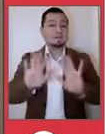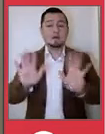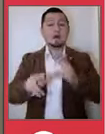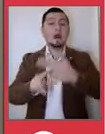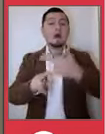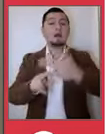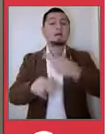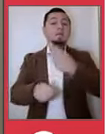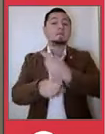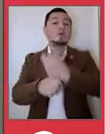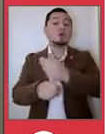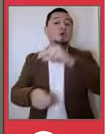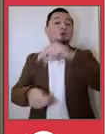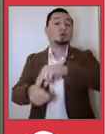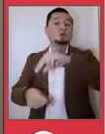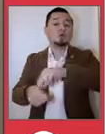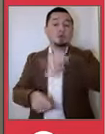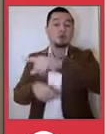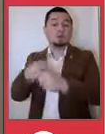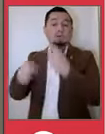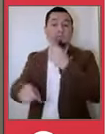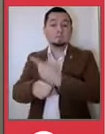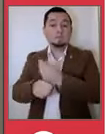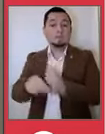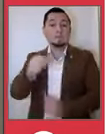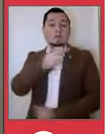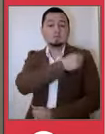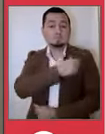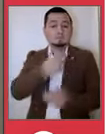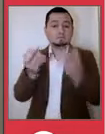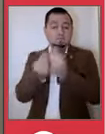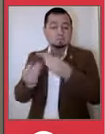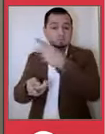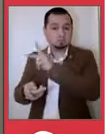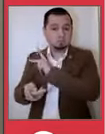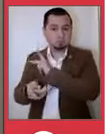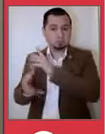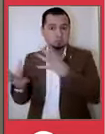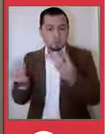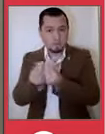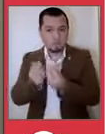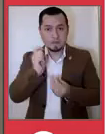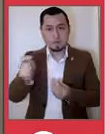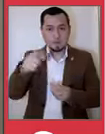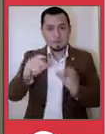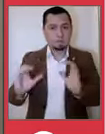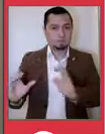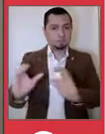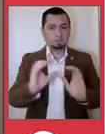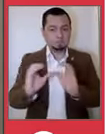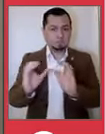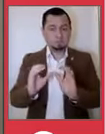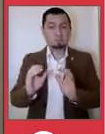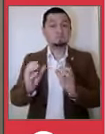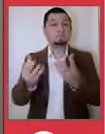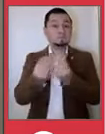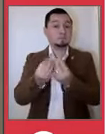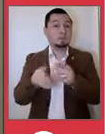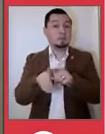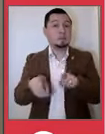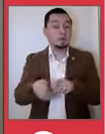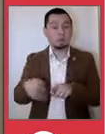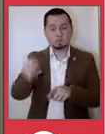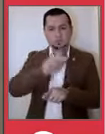vacunando a los médicos a los doctores y doctoras enfermeras y enfermeros que están cuidando nos a todos particularmente